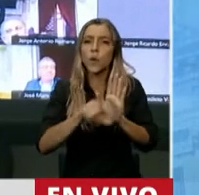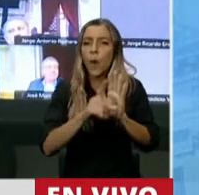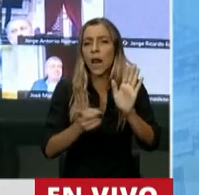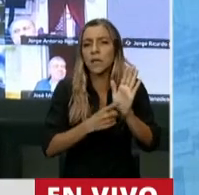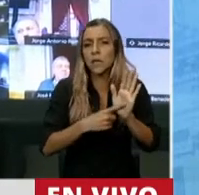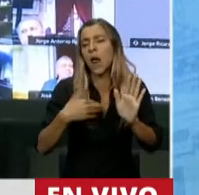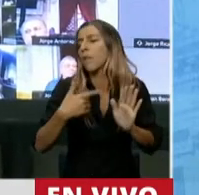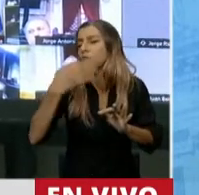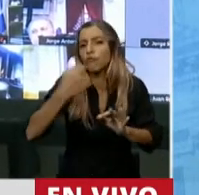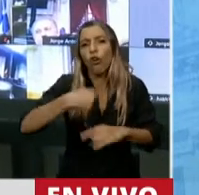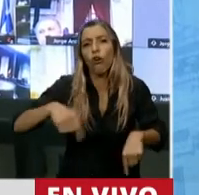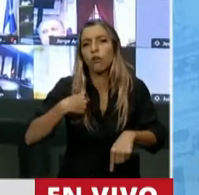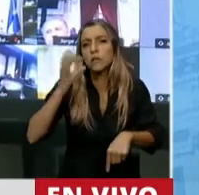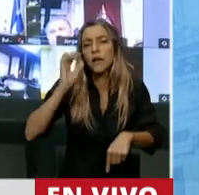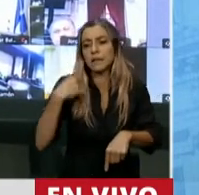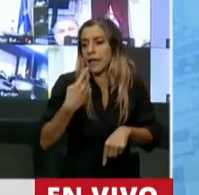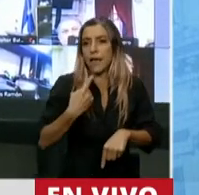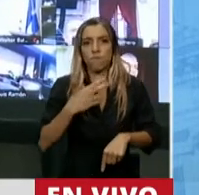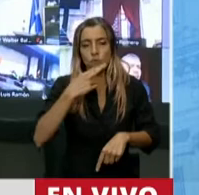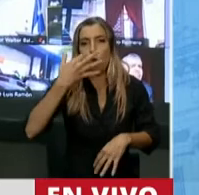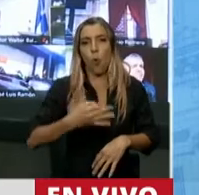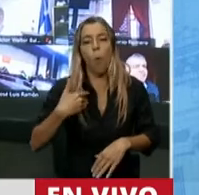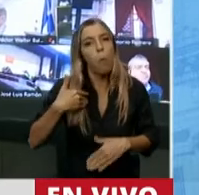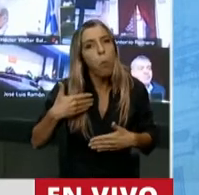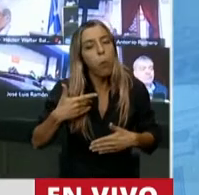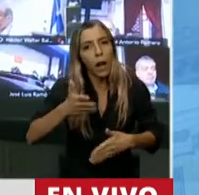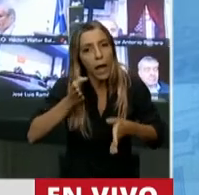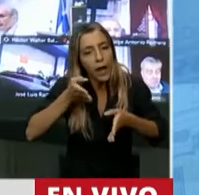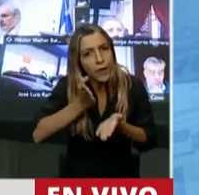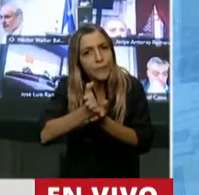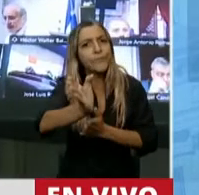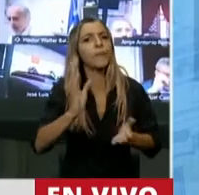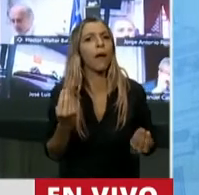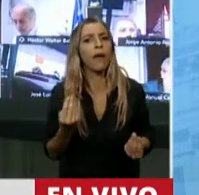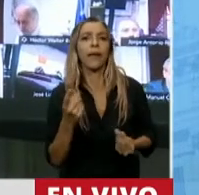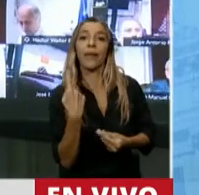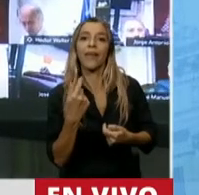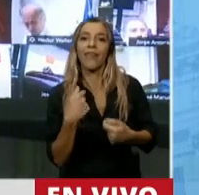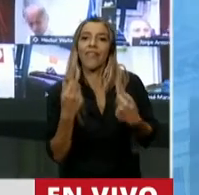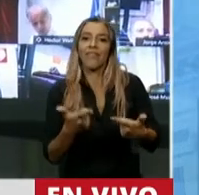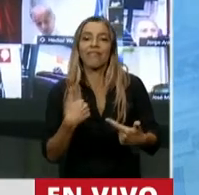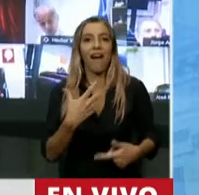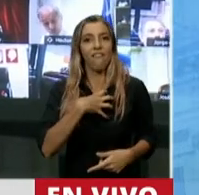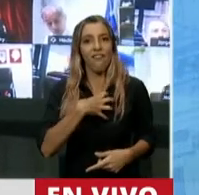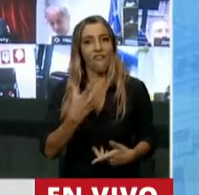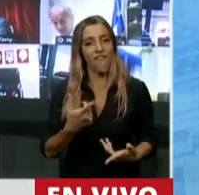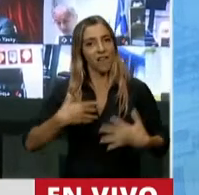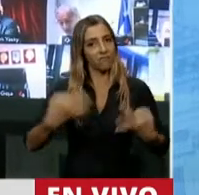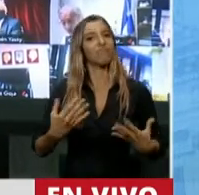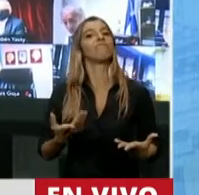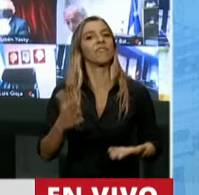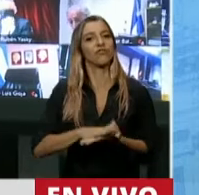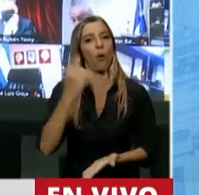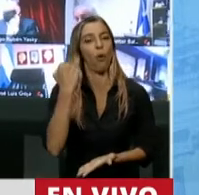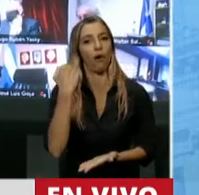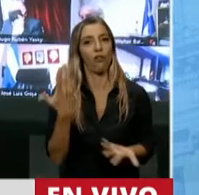claras, permanentes, para potenciar la inversión, para generar certeza y confianza, que es lo que necesita Argentina para salir.